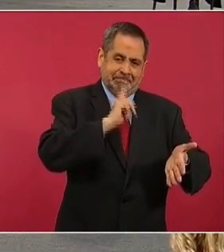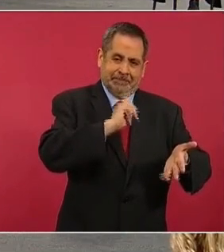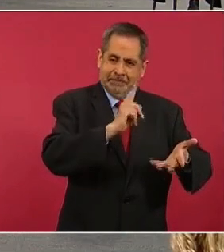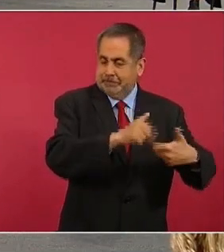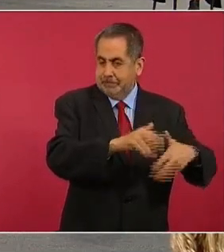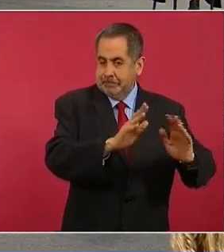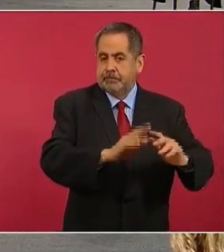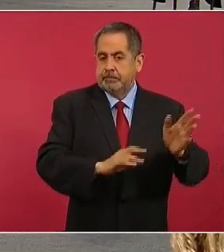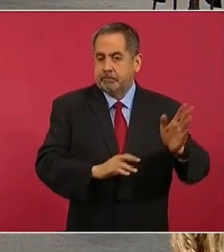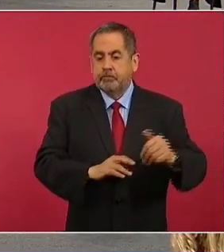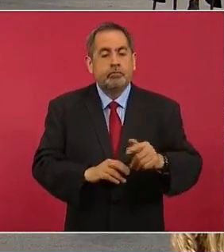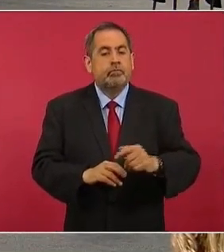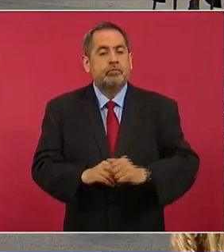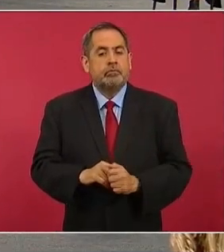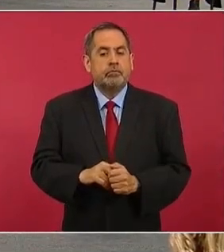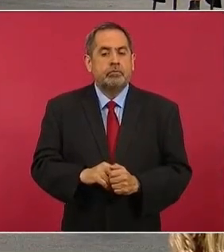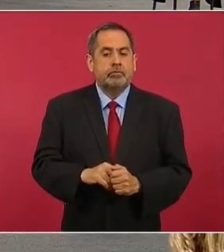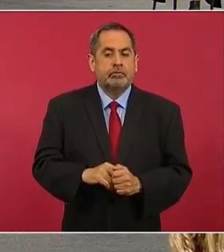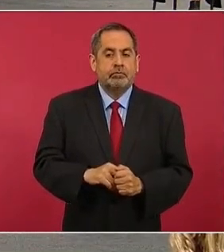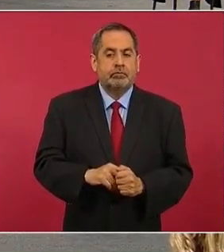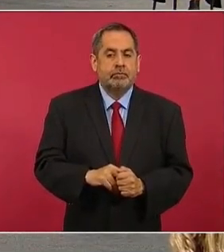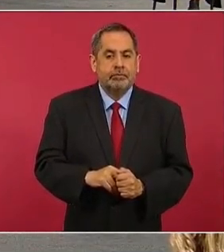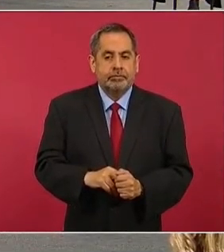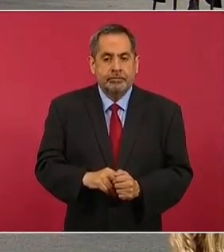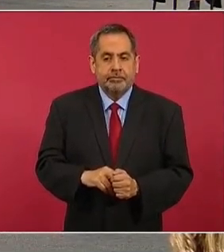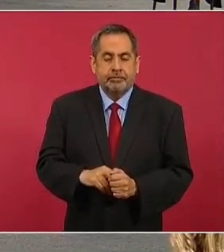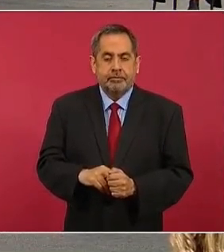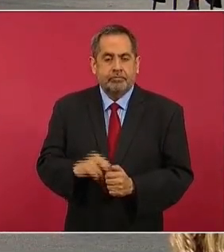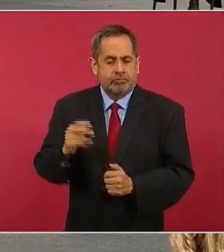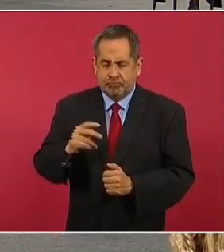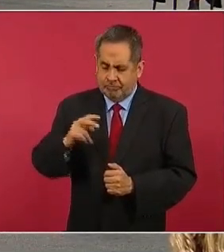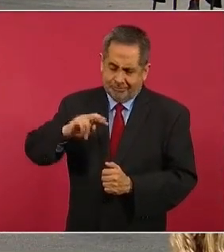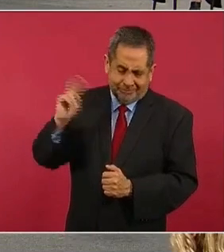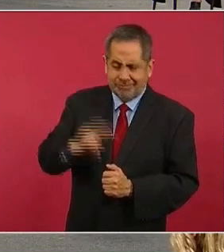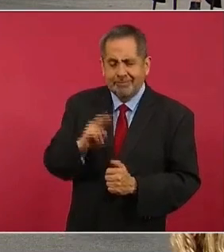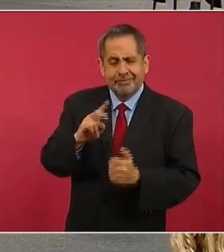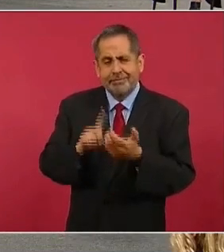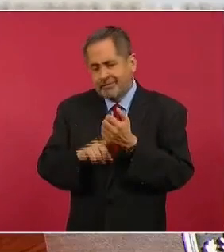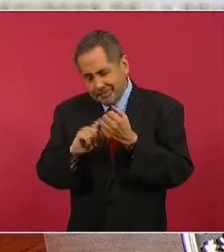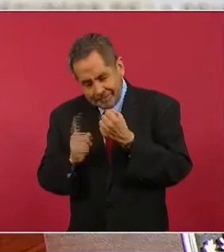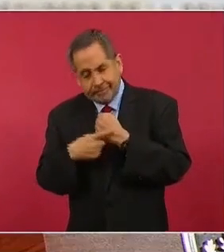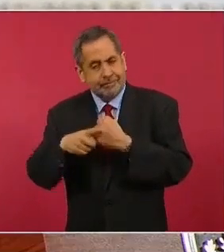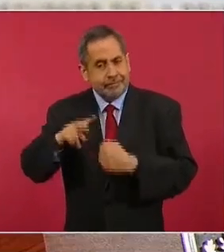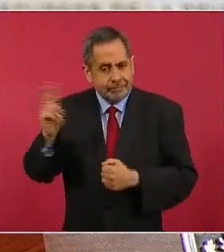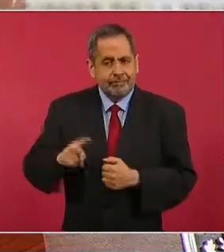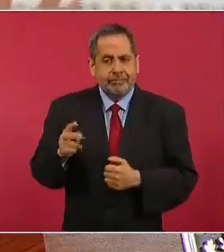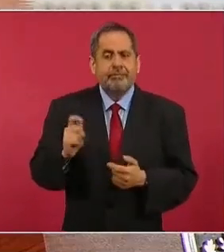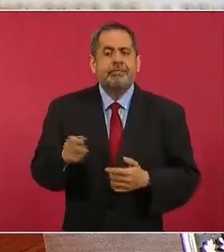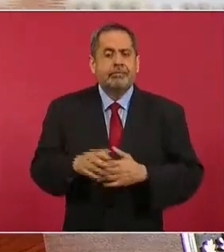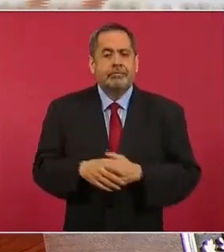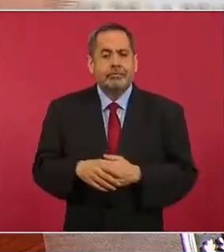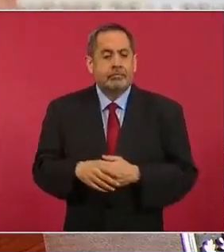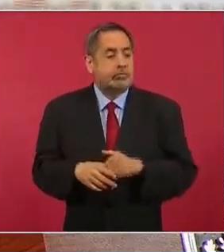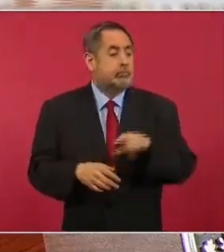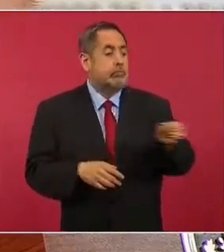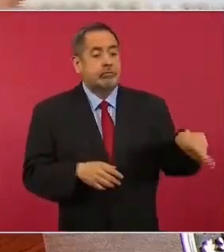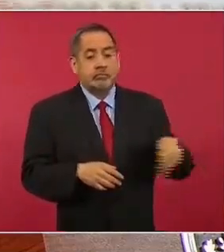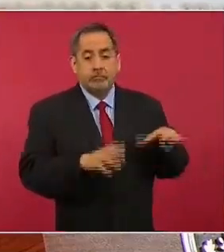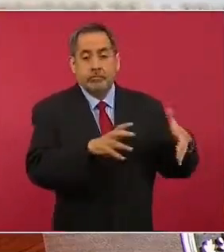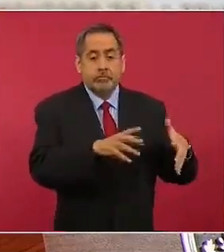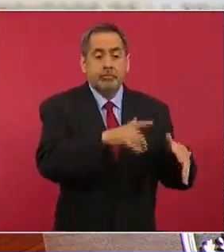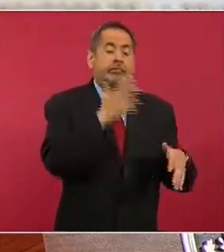Pero ¿cuál es la verdad? que tenían estimado hacer